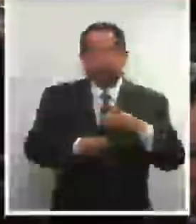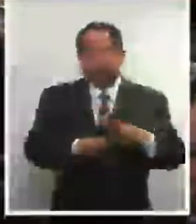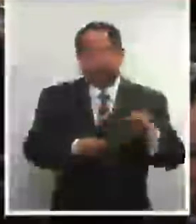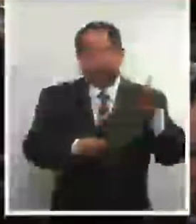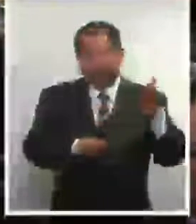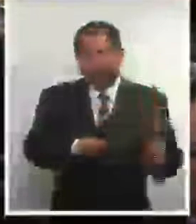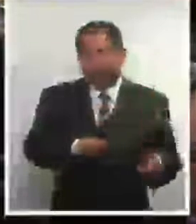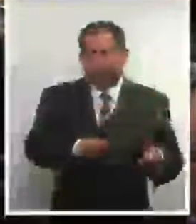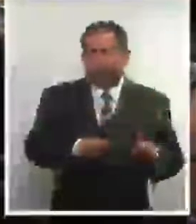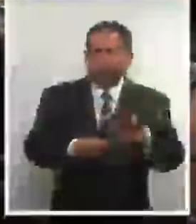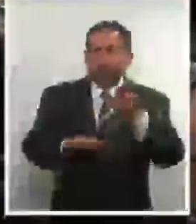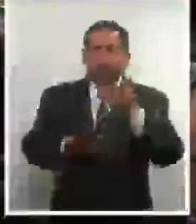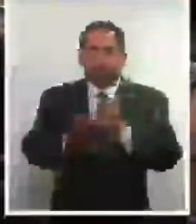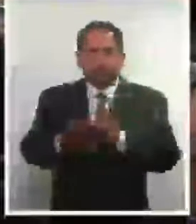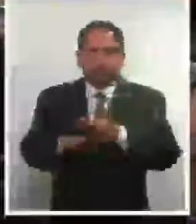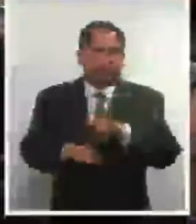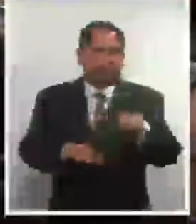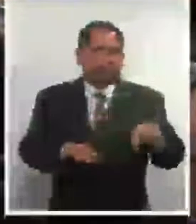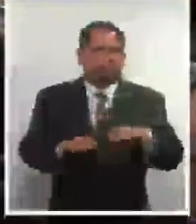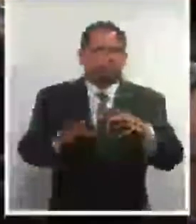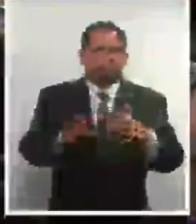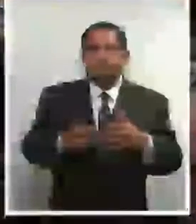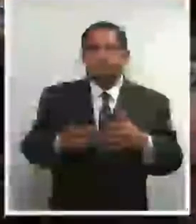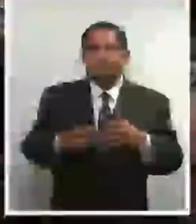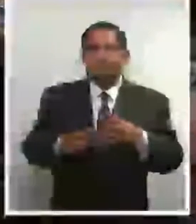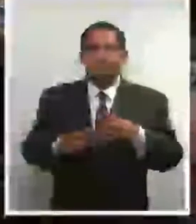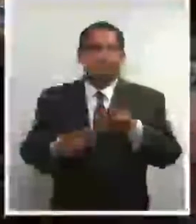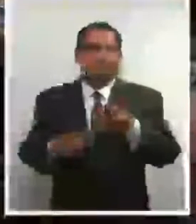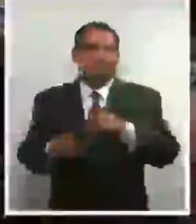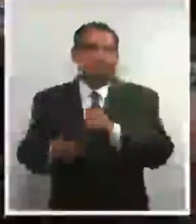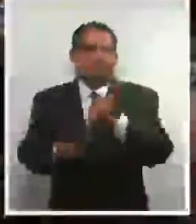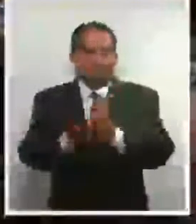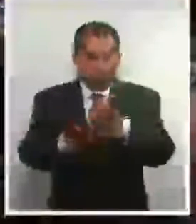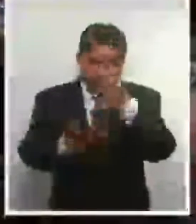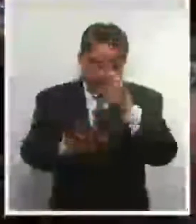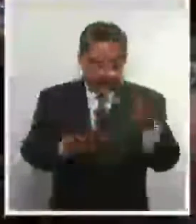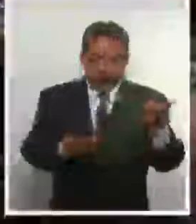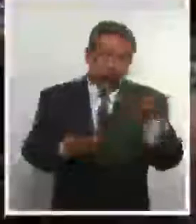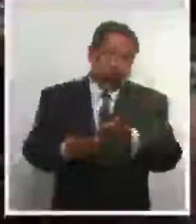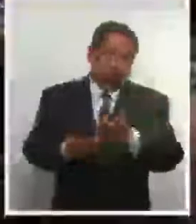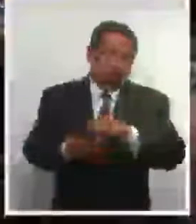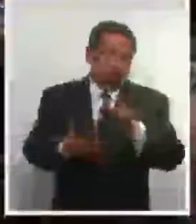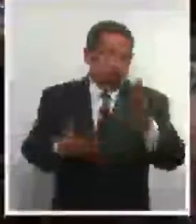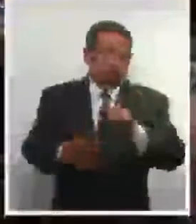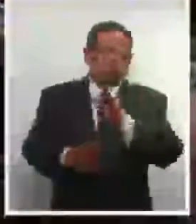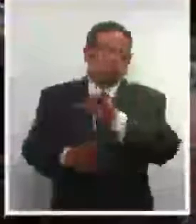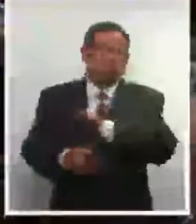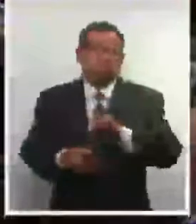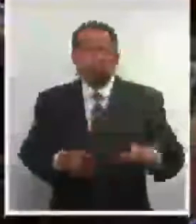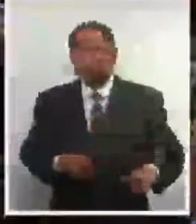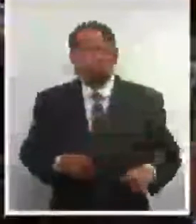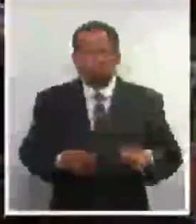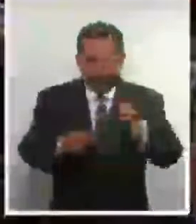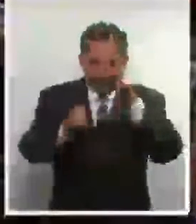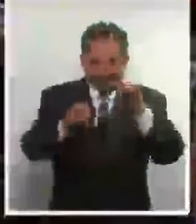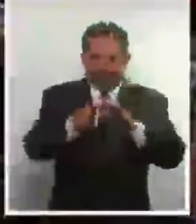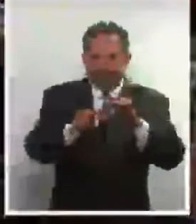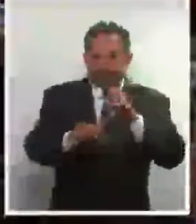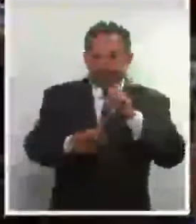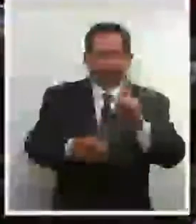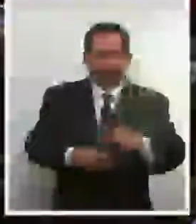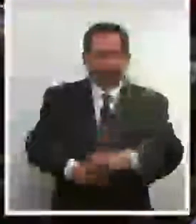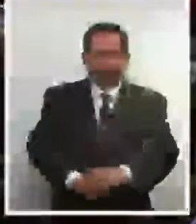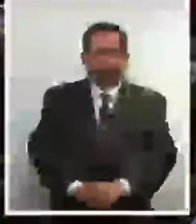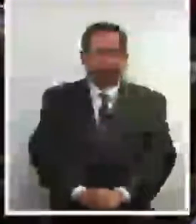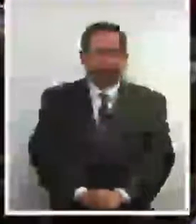que afecten a la hacienda pública de la Ciudad de México o de las alcaldías. Escuchemos cuál es el resultado de la